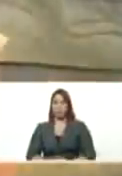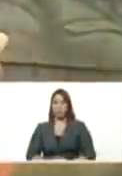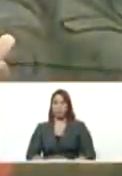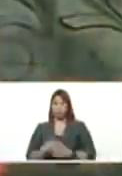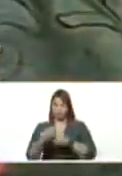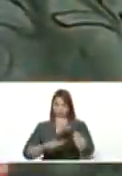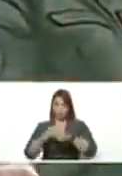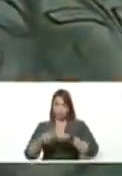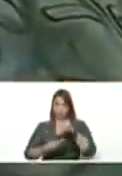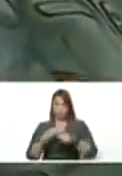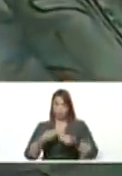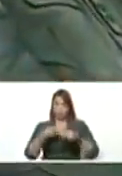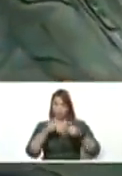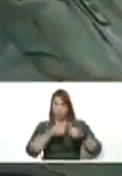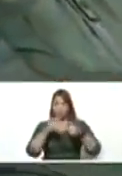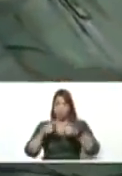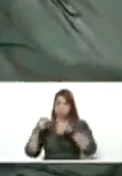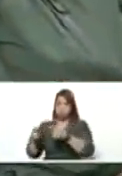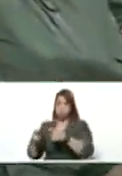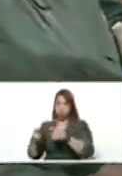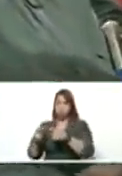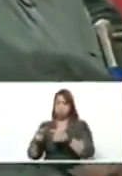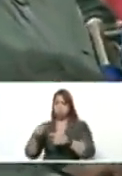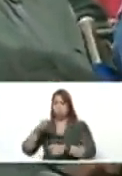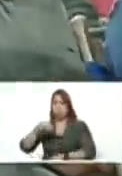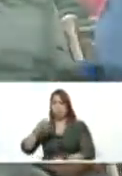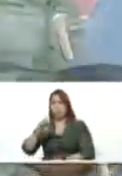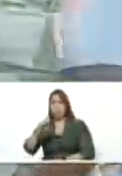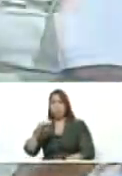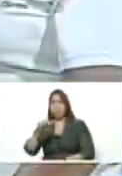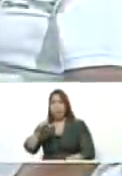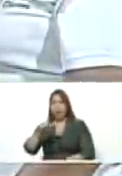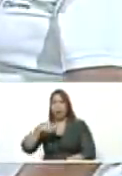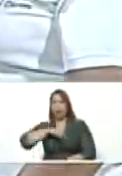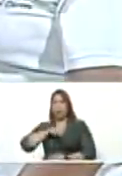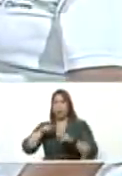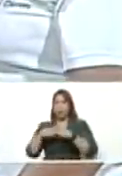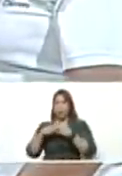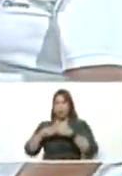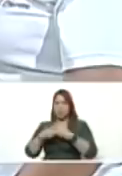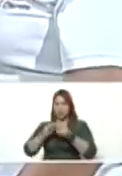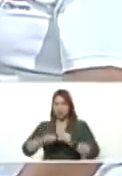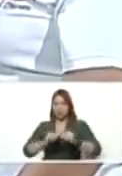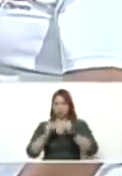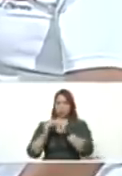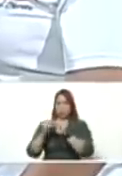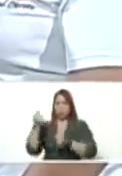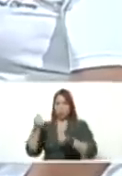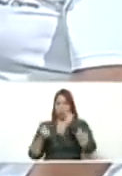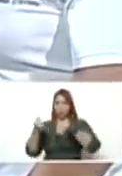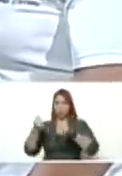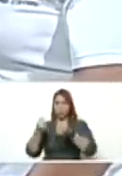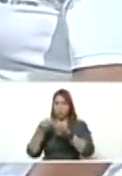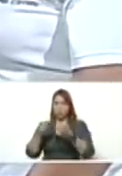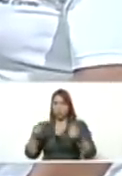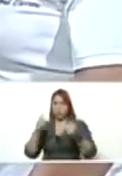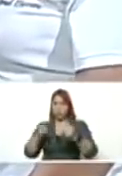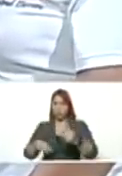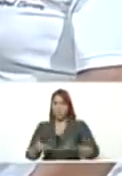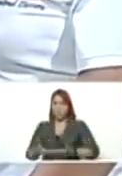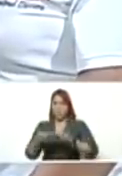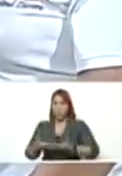Fabricación de piezas y partes metalmecánicas en nuestros talleres, recuperación de vehículos livianos y